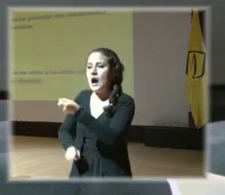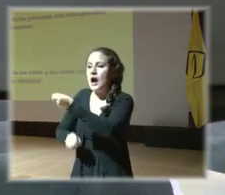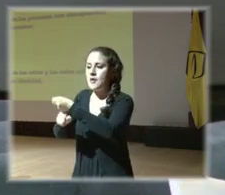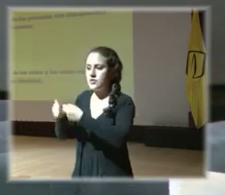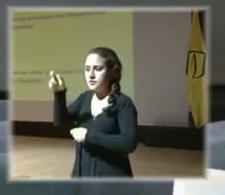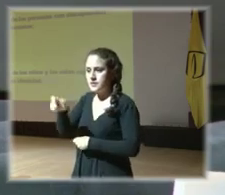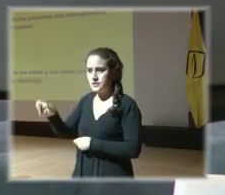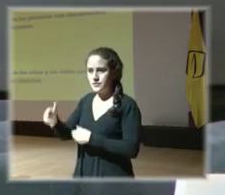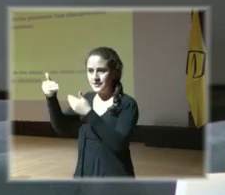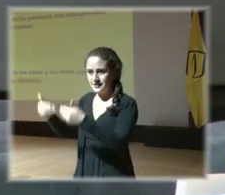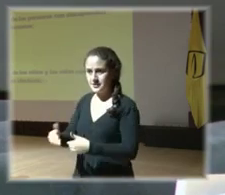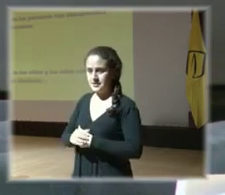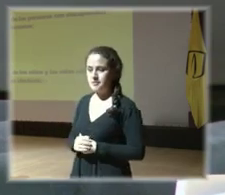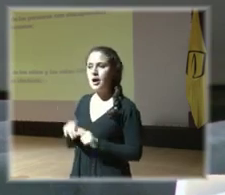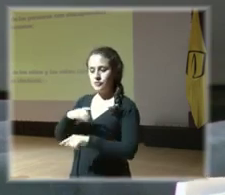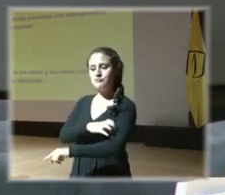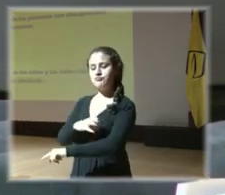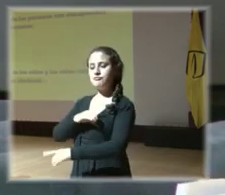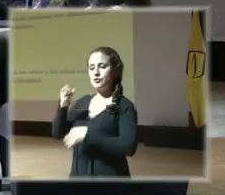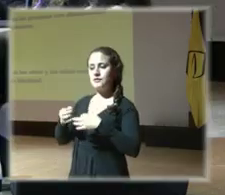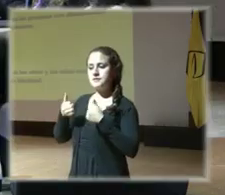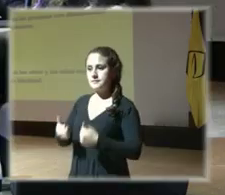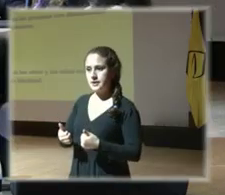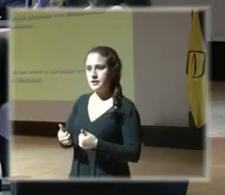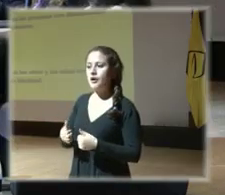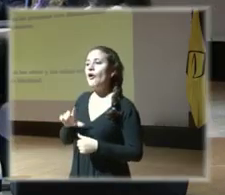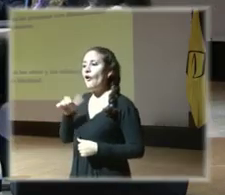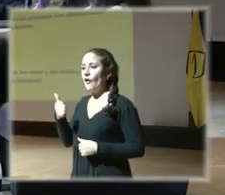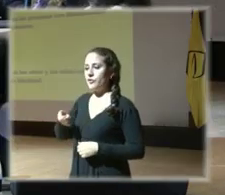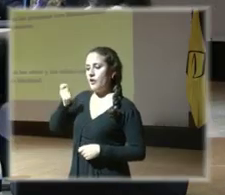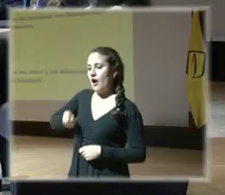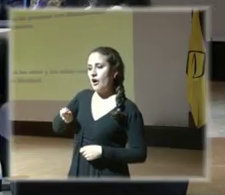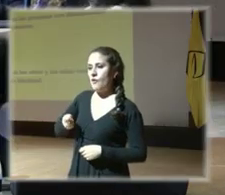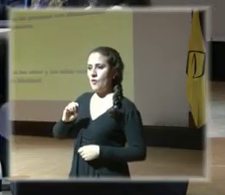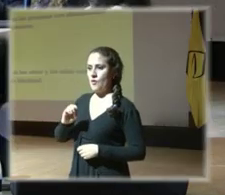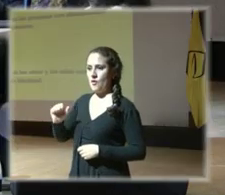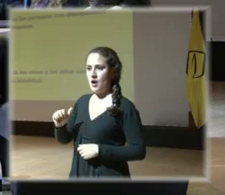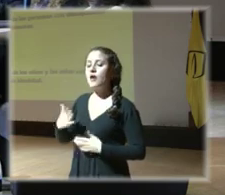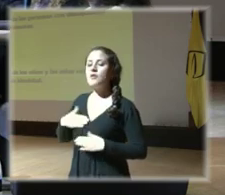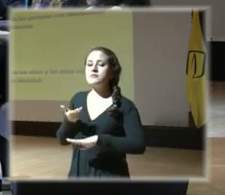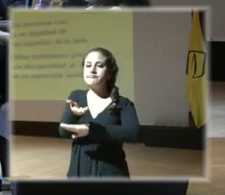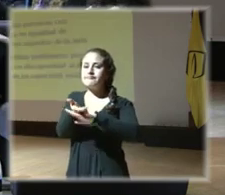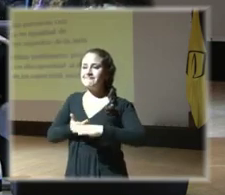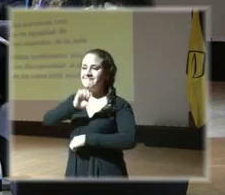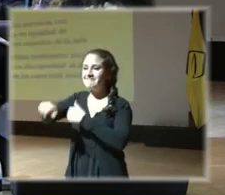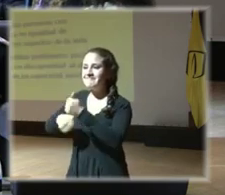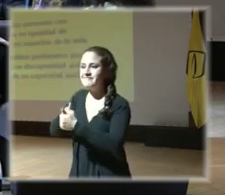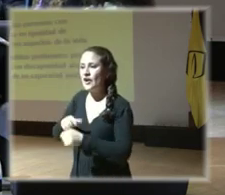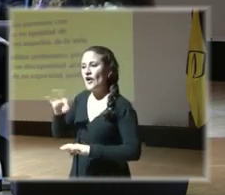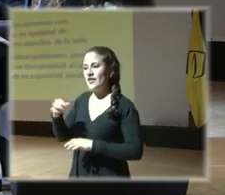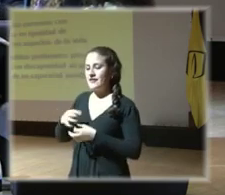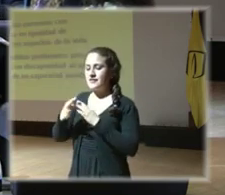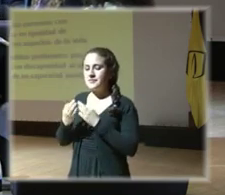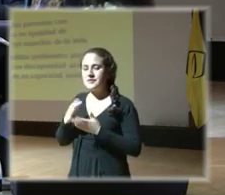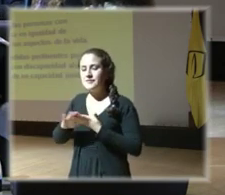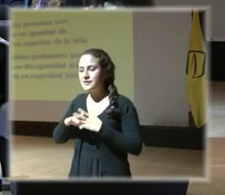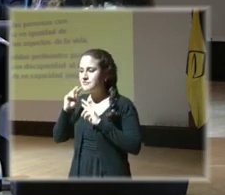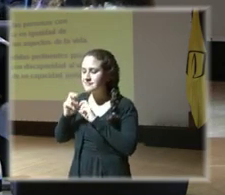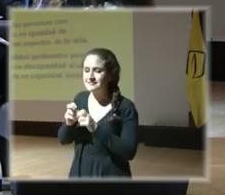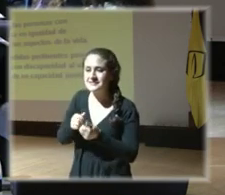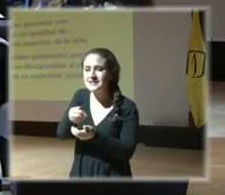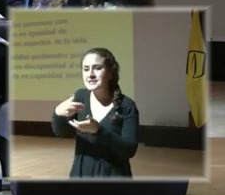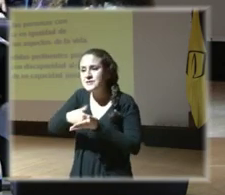esta persona. Pero cada vez más también hay abogados y abogadas que lo solicitan. Y hay familias que se están asesorando y diciendo, bueno, ¿pero qué es lo que tengo